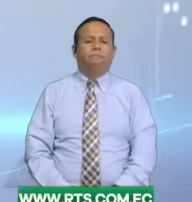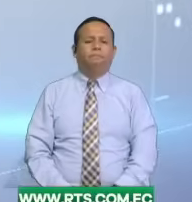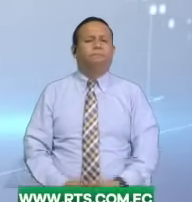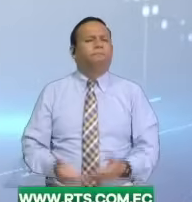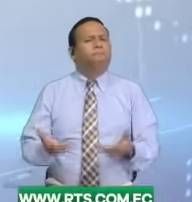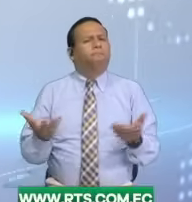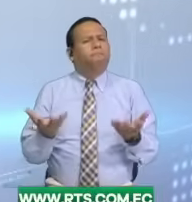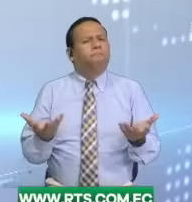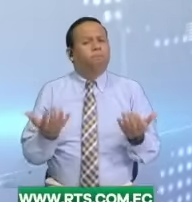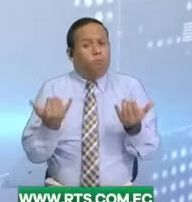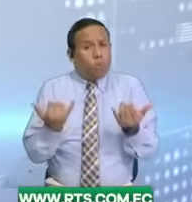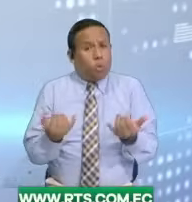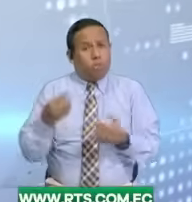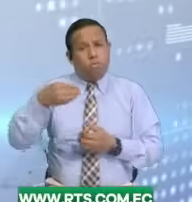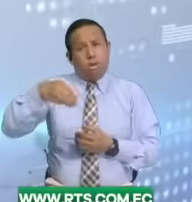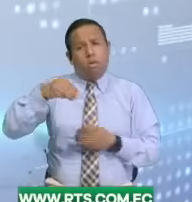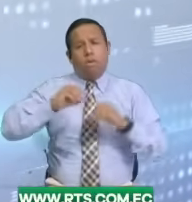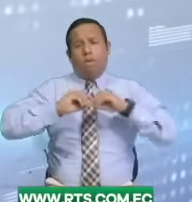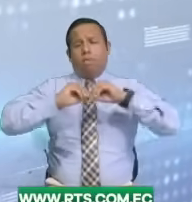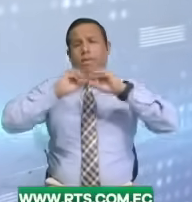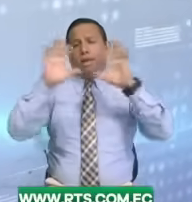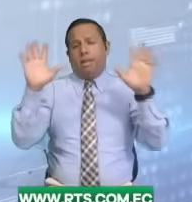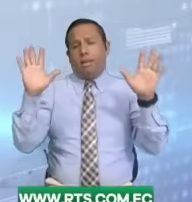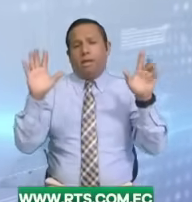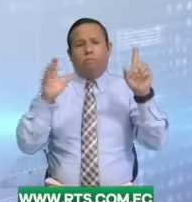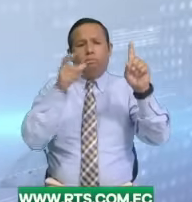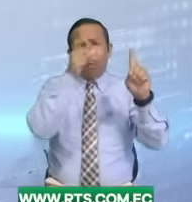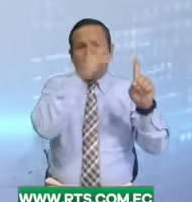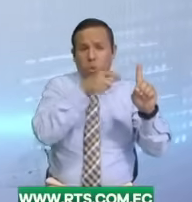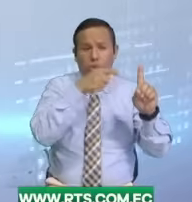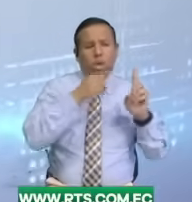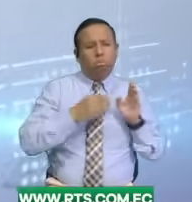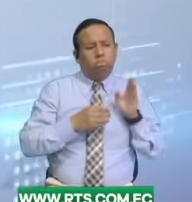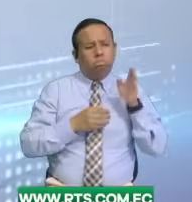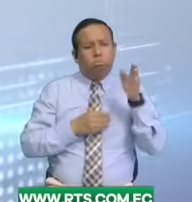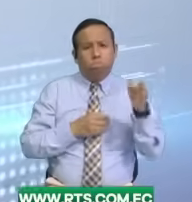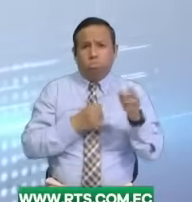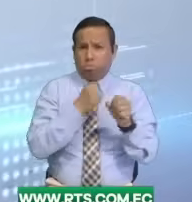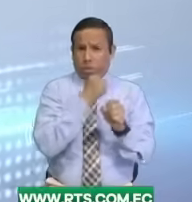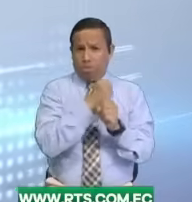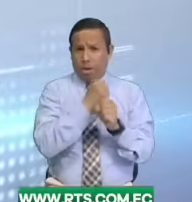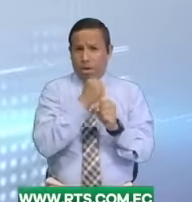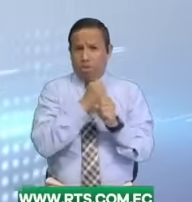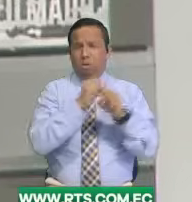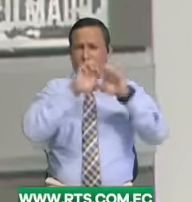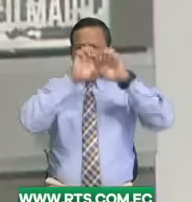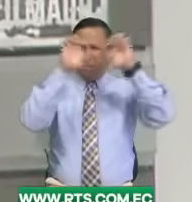Ocurrió durante la mañana de este miércoles. La víctima llegó para cumplir con sus funciones en la